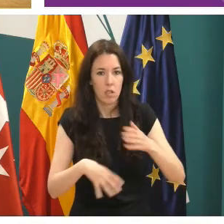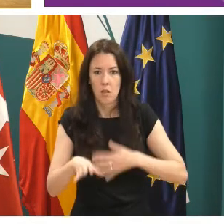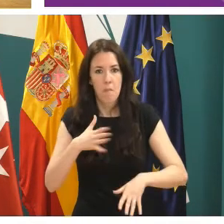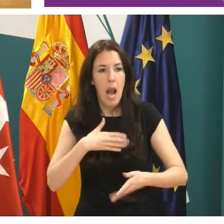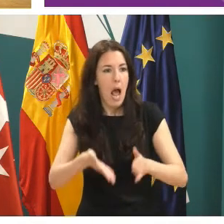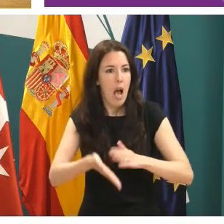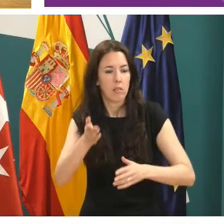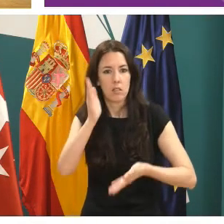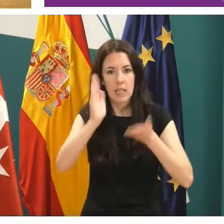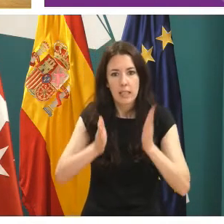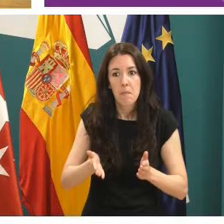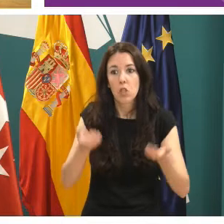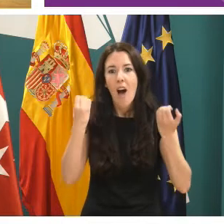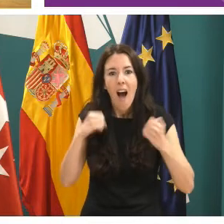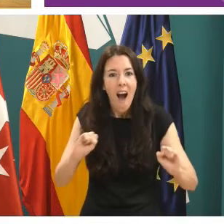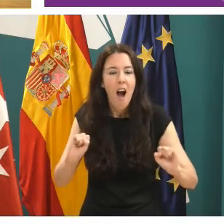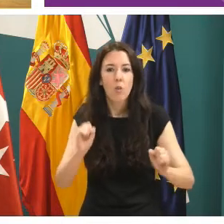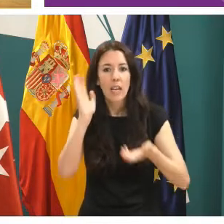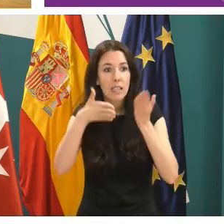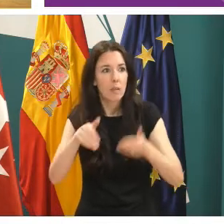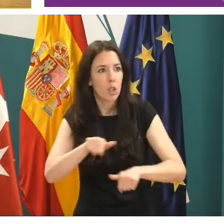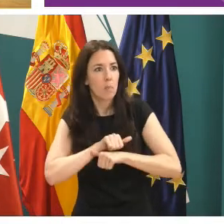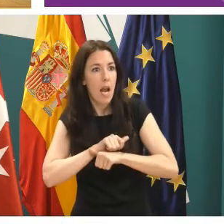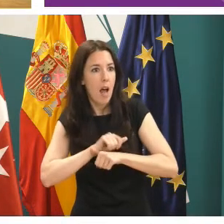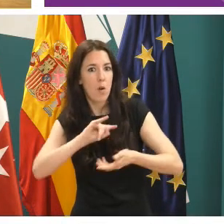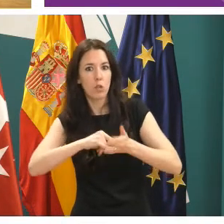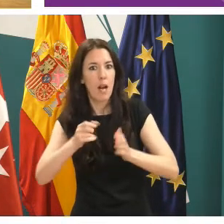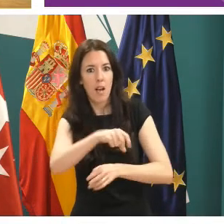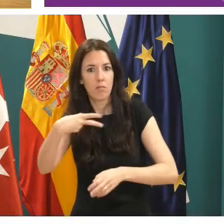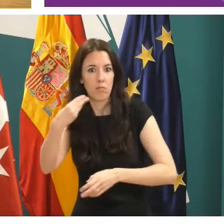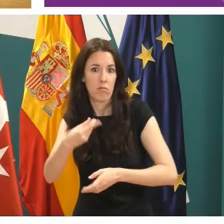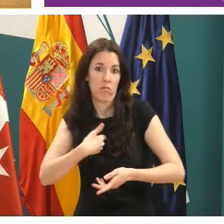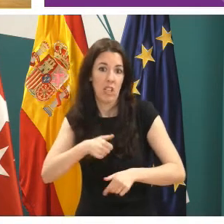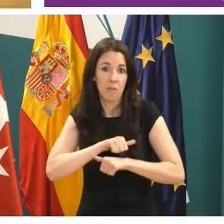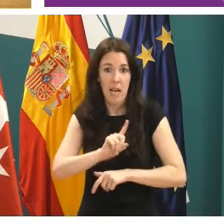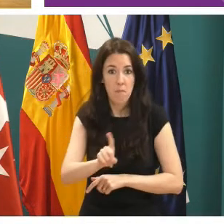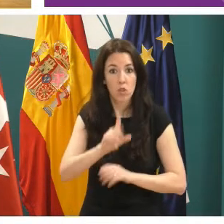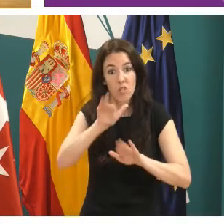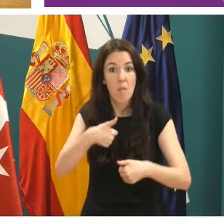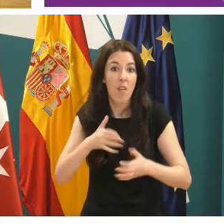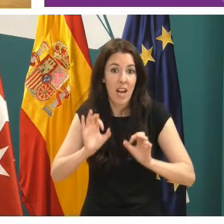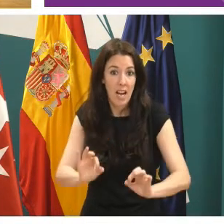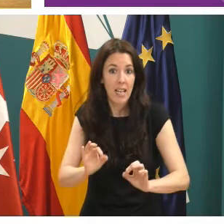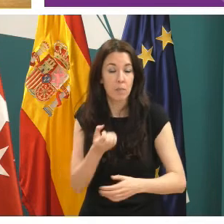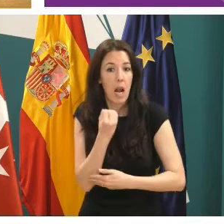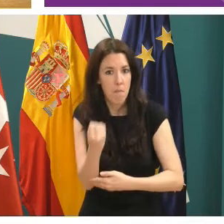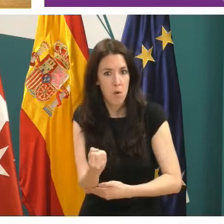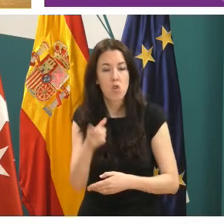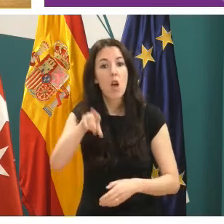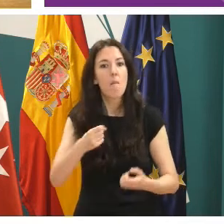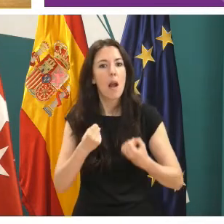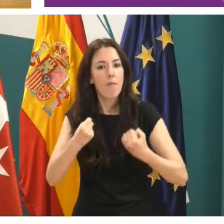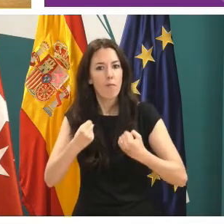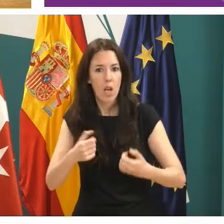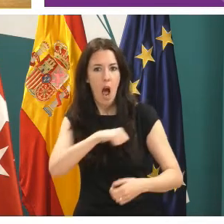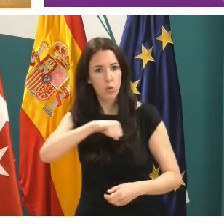tratamientos, aunque muchas veces no sean lo que esperaríamos cualquiera teniendo una enfermedad, ¿no? Fortalecer la autonomía,